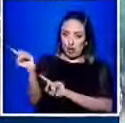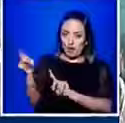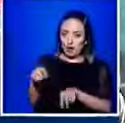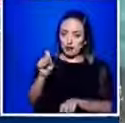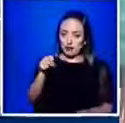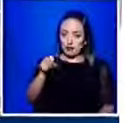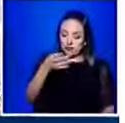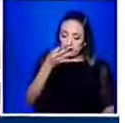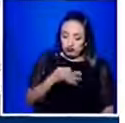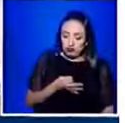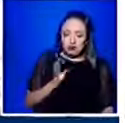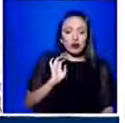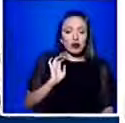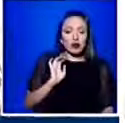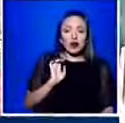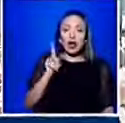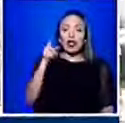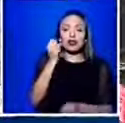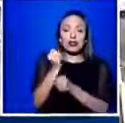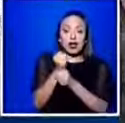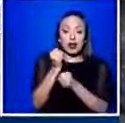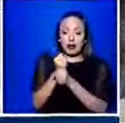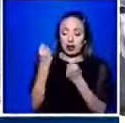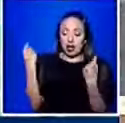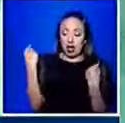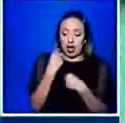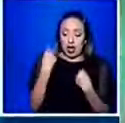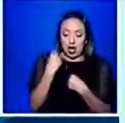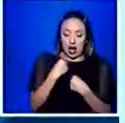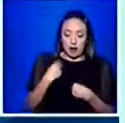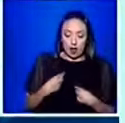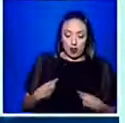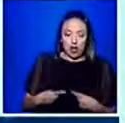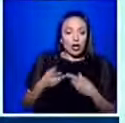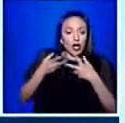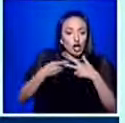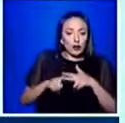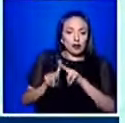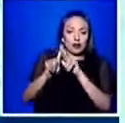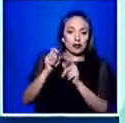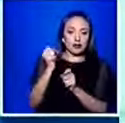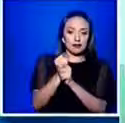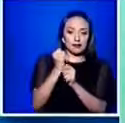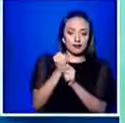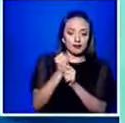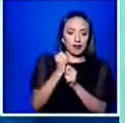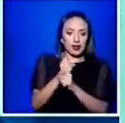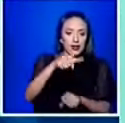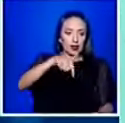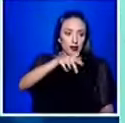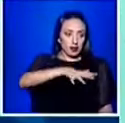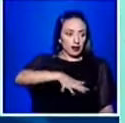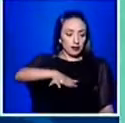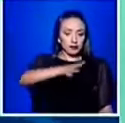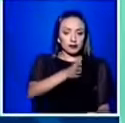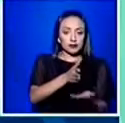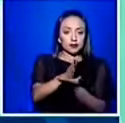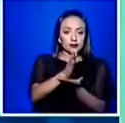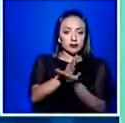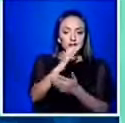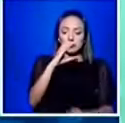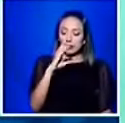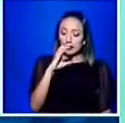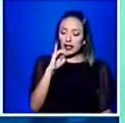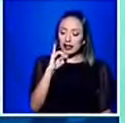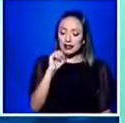ellos llegaron a tiempo, se cambiaron de ropa y empezaron a trabajar acá en el acceso principal de la calle Virgen del